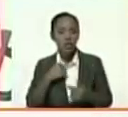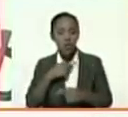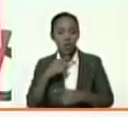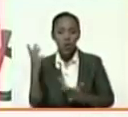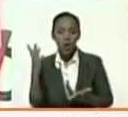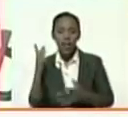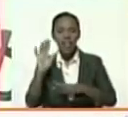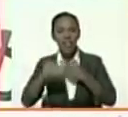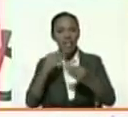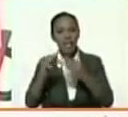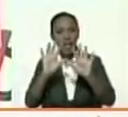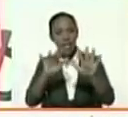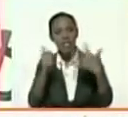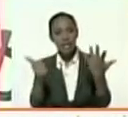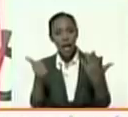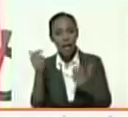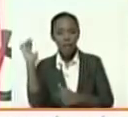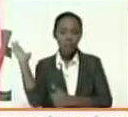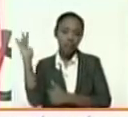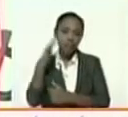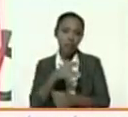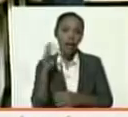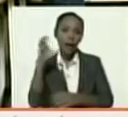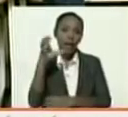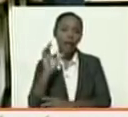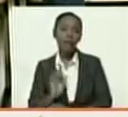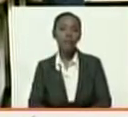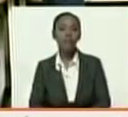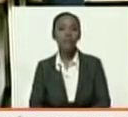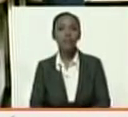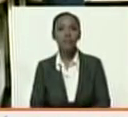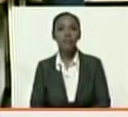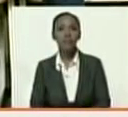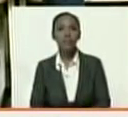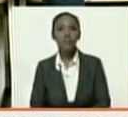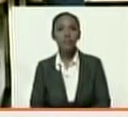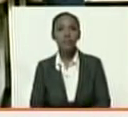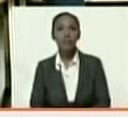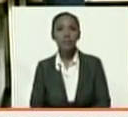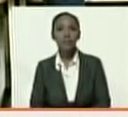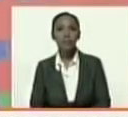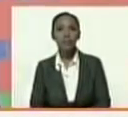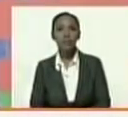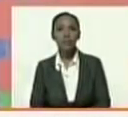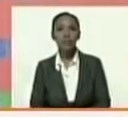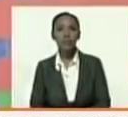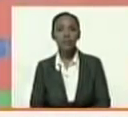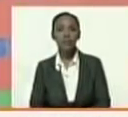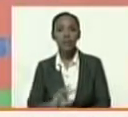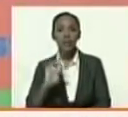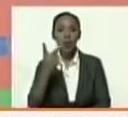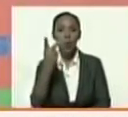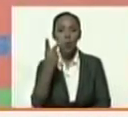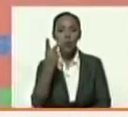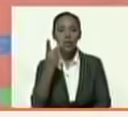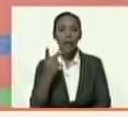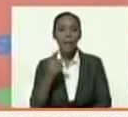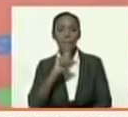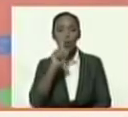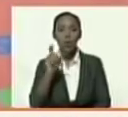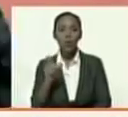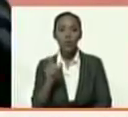Para Caracas. Aquí nos vamos a ver. La segunda pregunta la realiza Rafael Aníbal Camacho